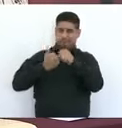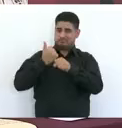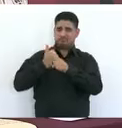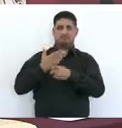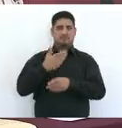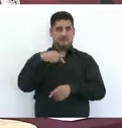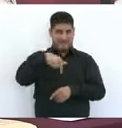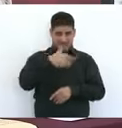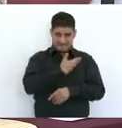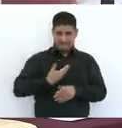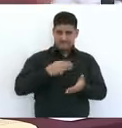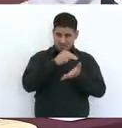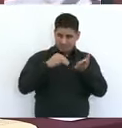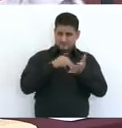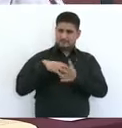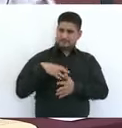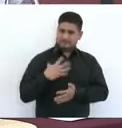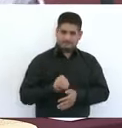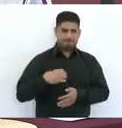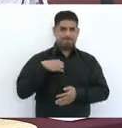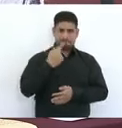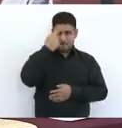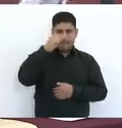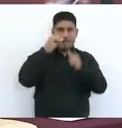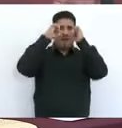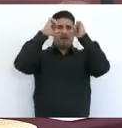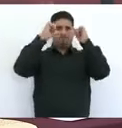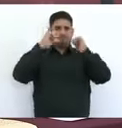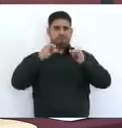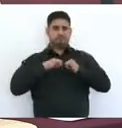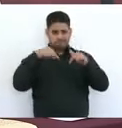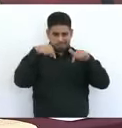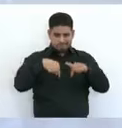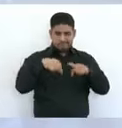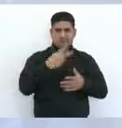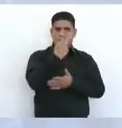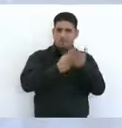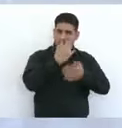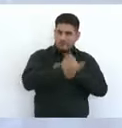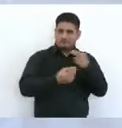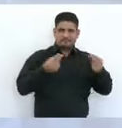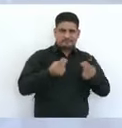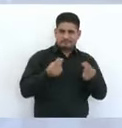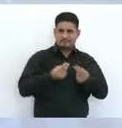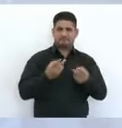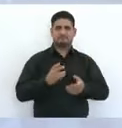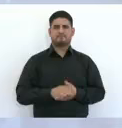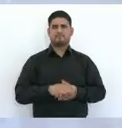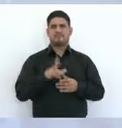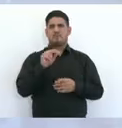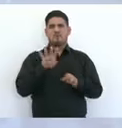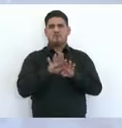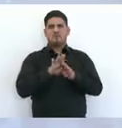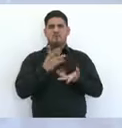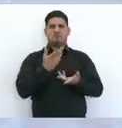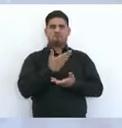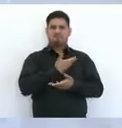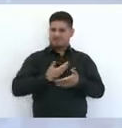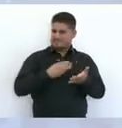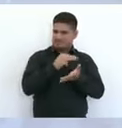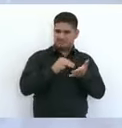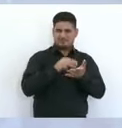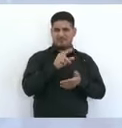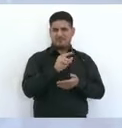presidentes municipales luchando por la atención de estas demandas, más que los presidentes municipales, las